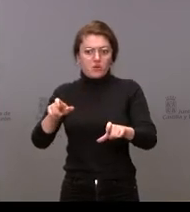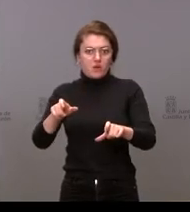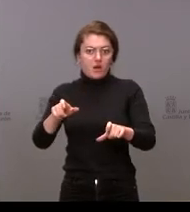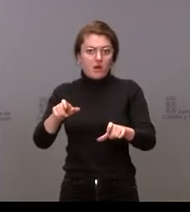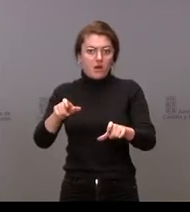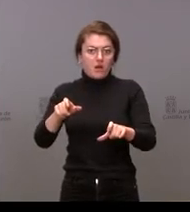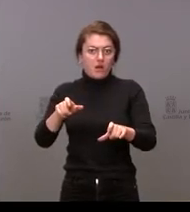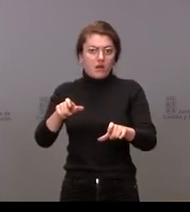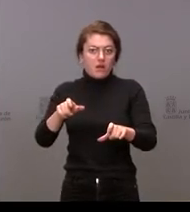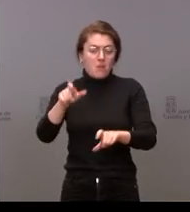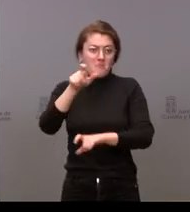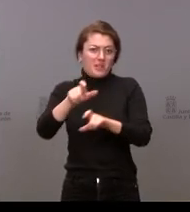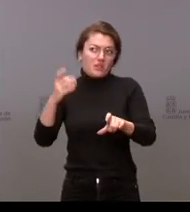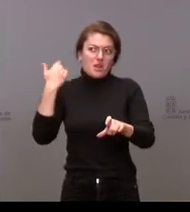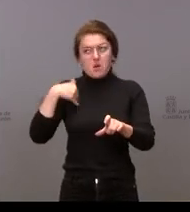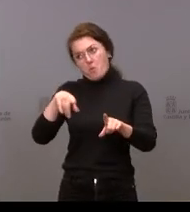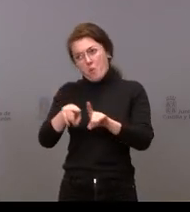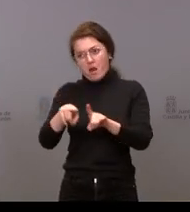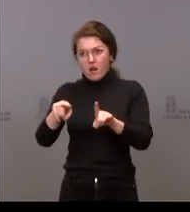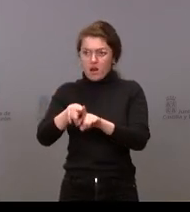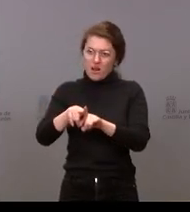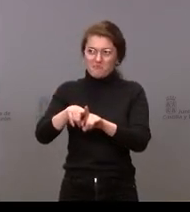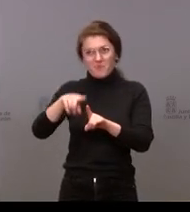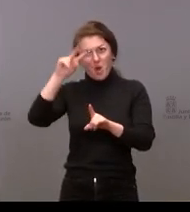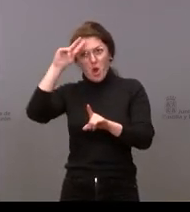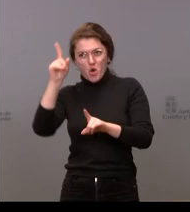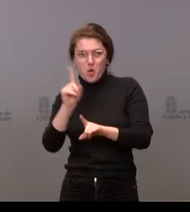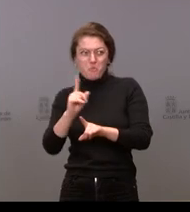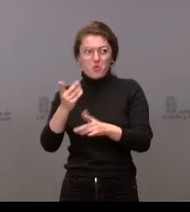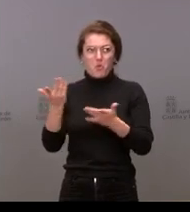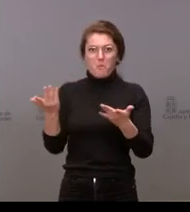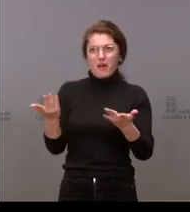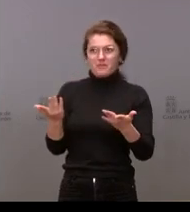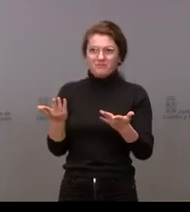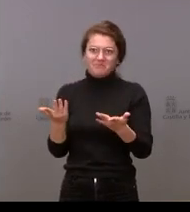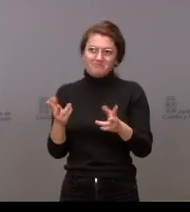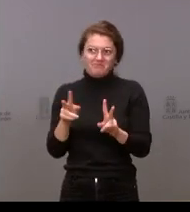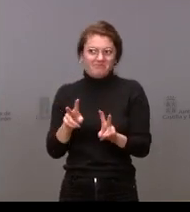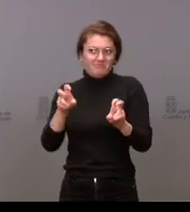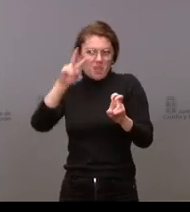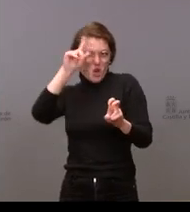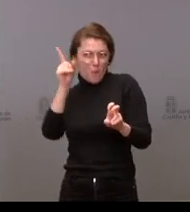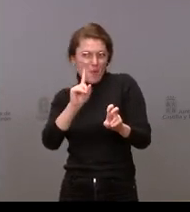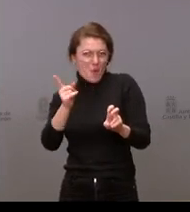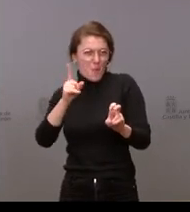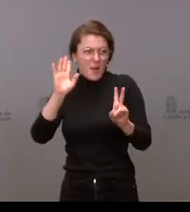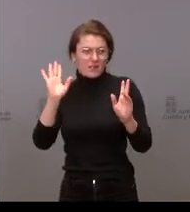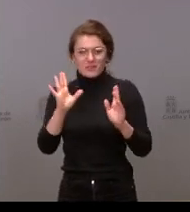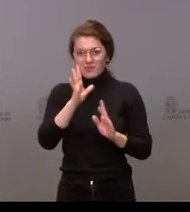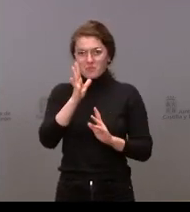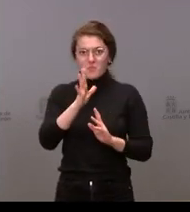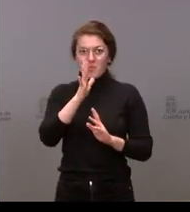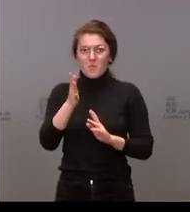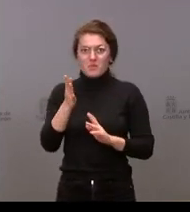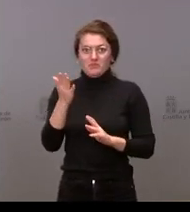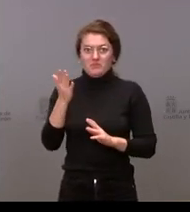no preocupan entre cuando sé cómo decirlo para que no se mencionaban no preocupan entre comillas o porque con 150 muertos